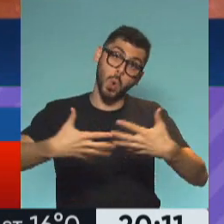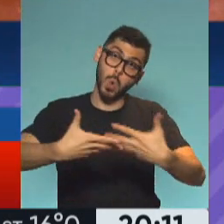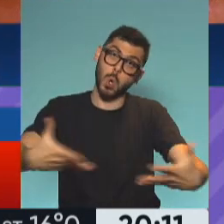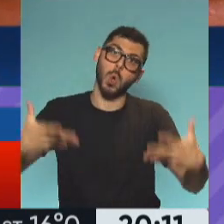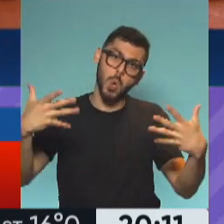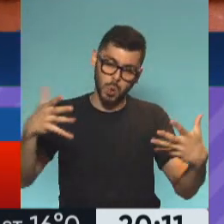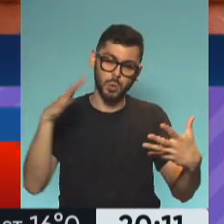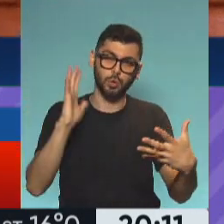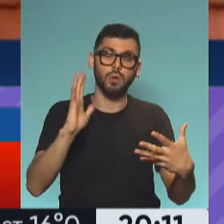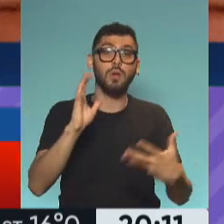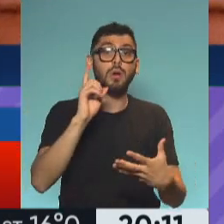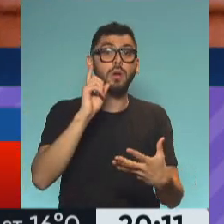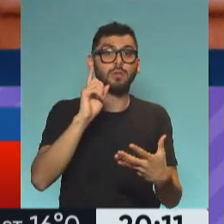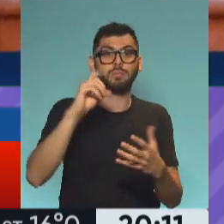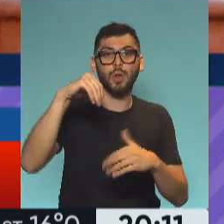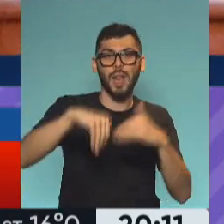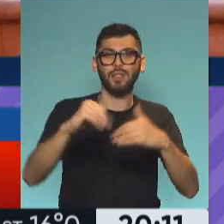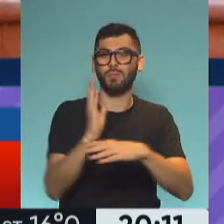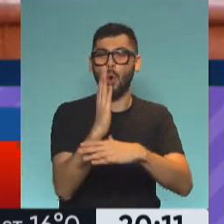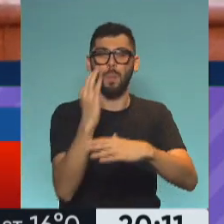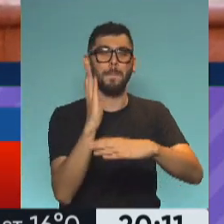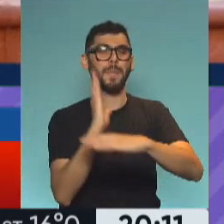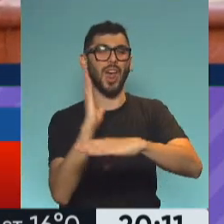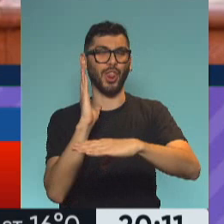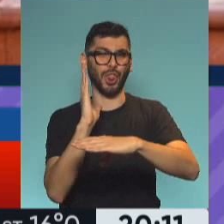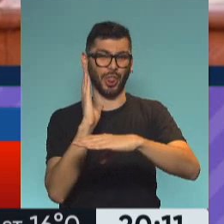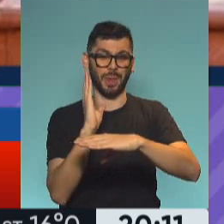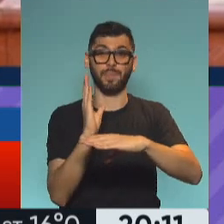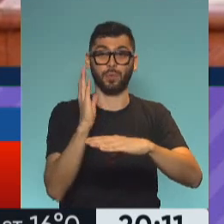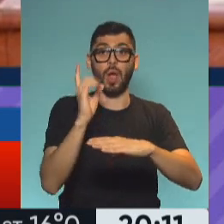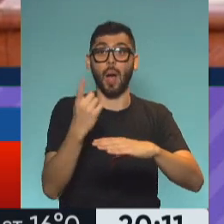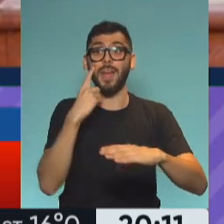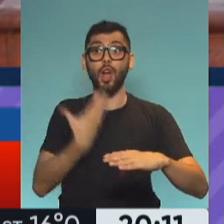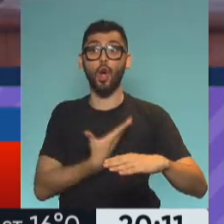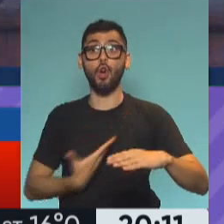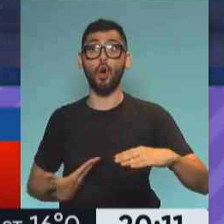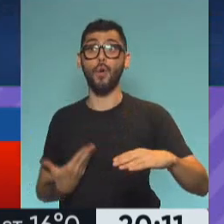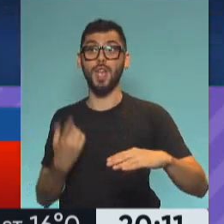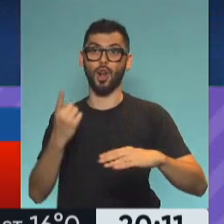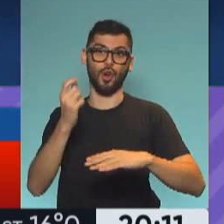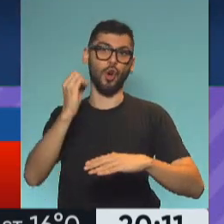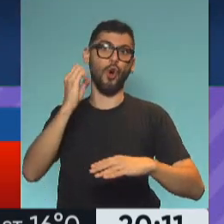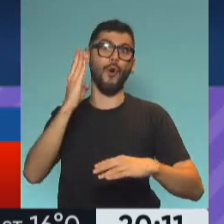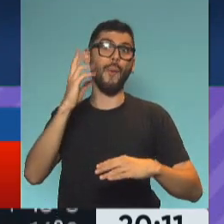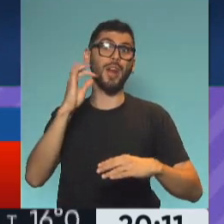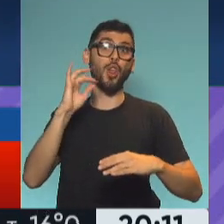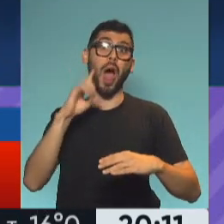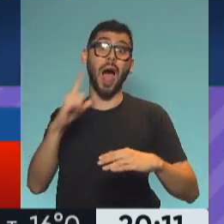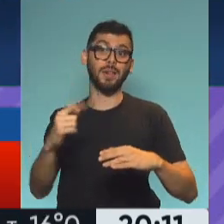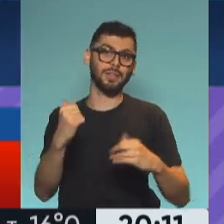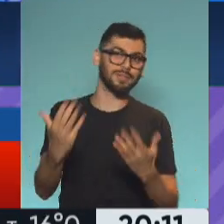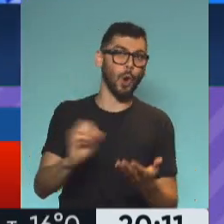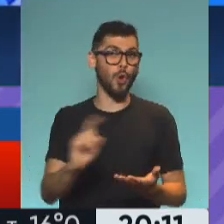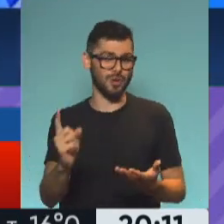magnitudes importantes la elección de medio término que también pone prueba al gobierno de andrés manuel lópez obrador pero acá